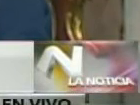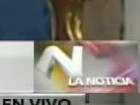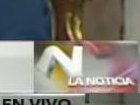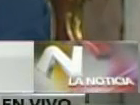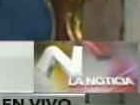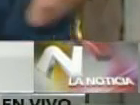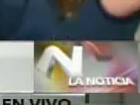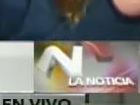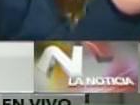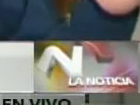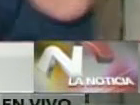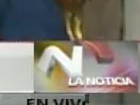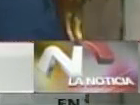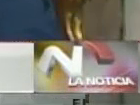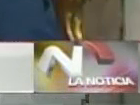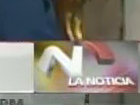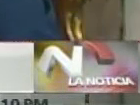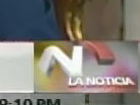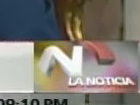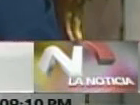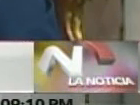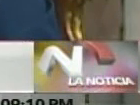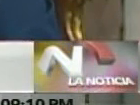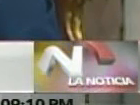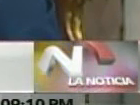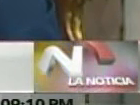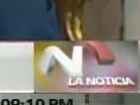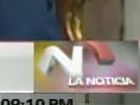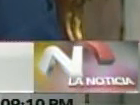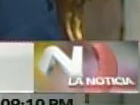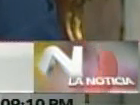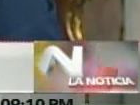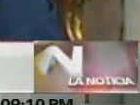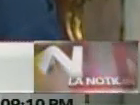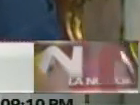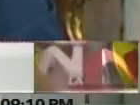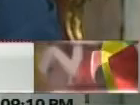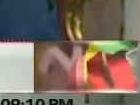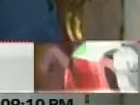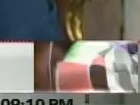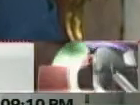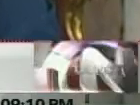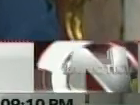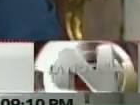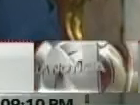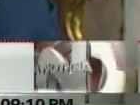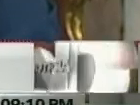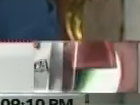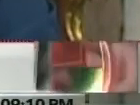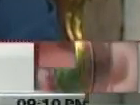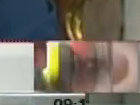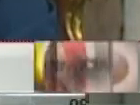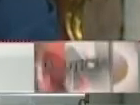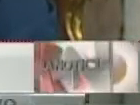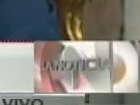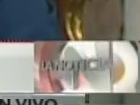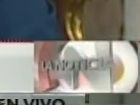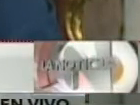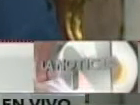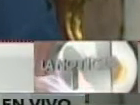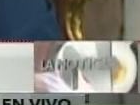y con mil Túnel Fuerte y mil otro beta que hay. Y a la producción cultural, musical,